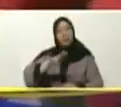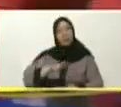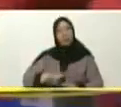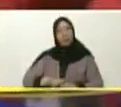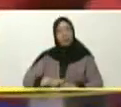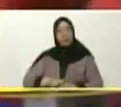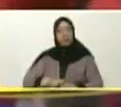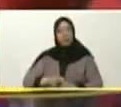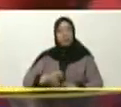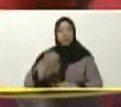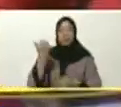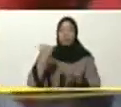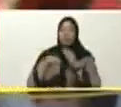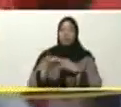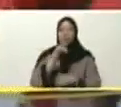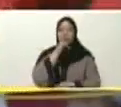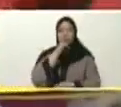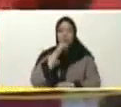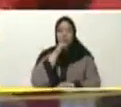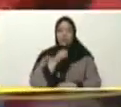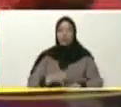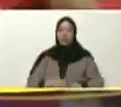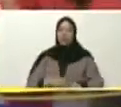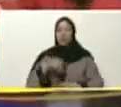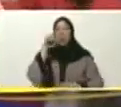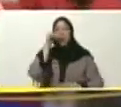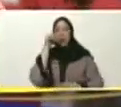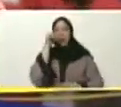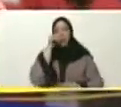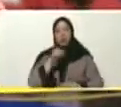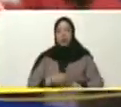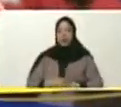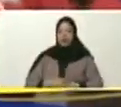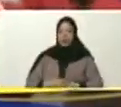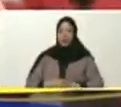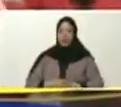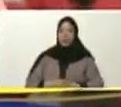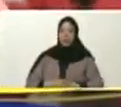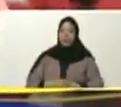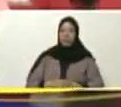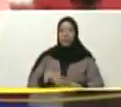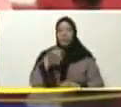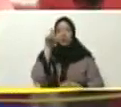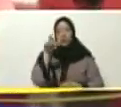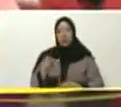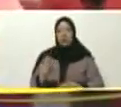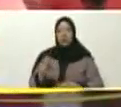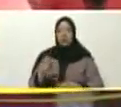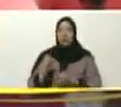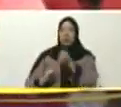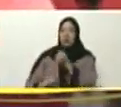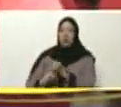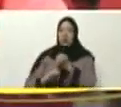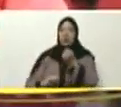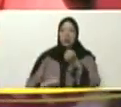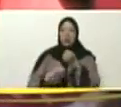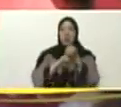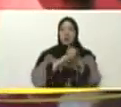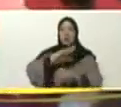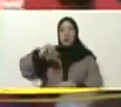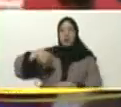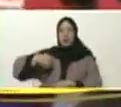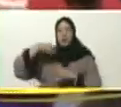por habernos enviado a un hombre de la nobleza, de la fortaleza de